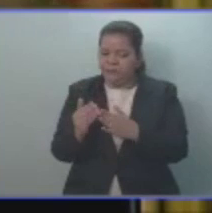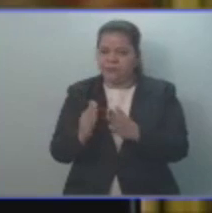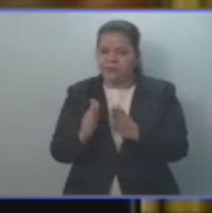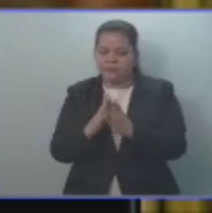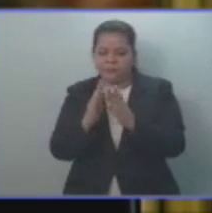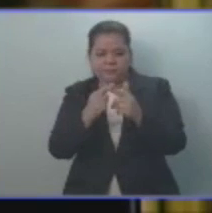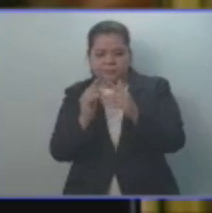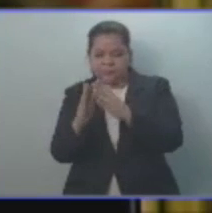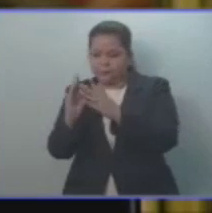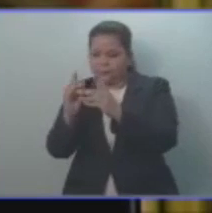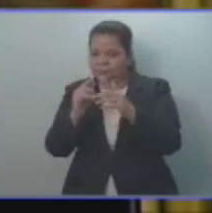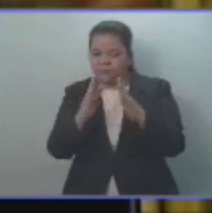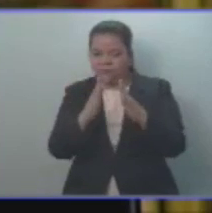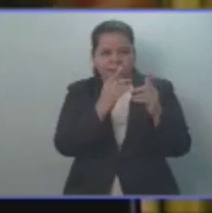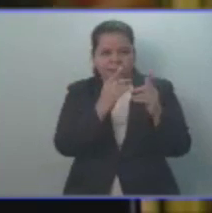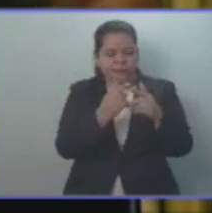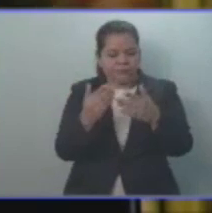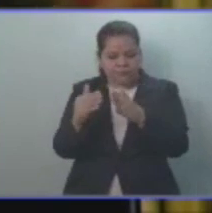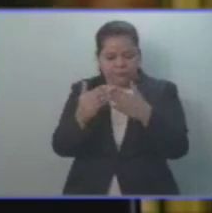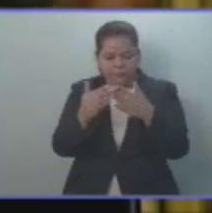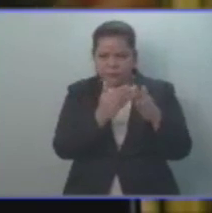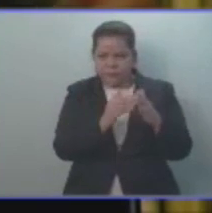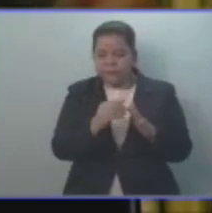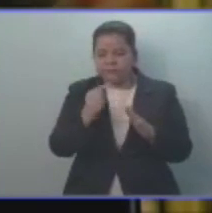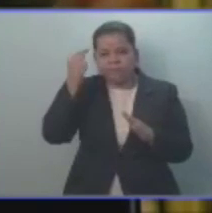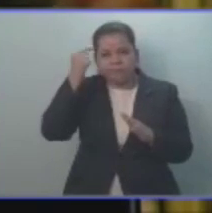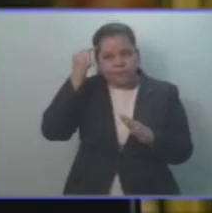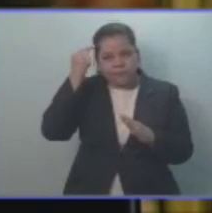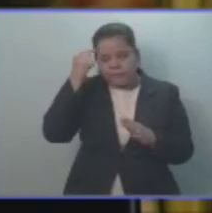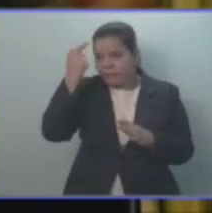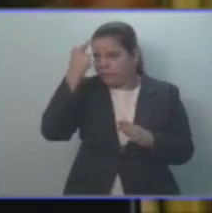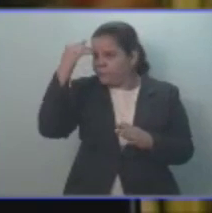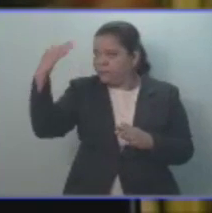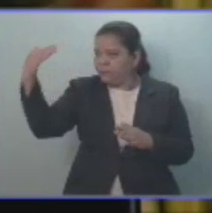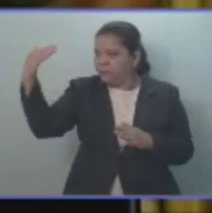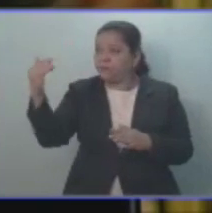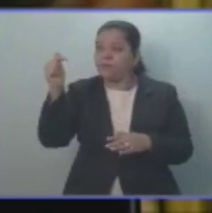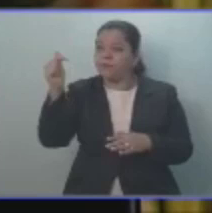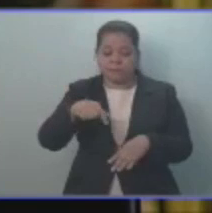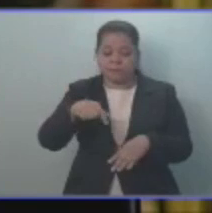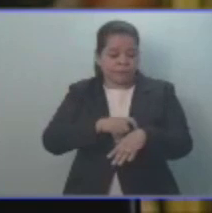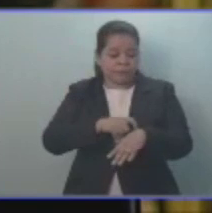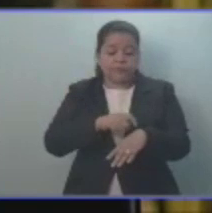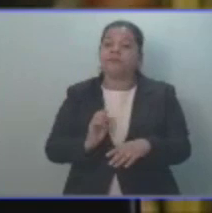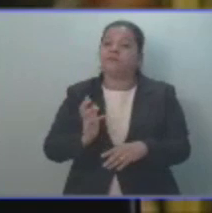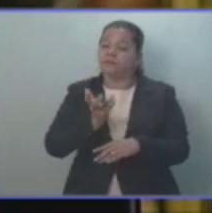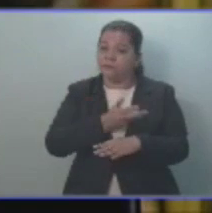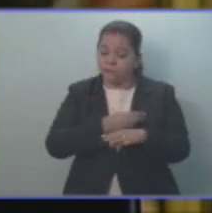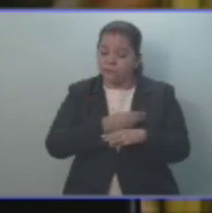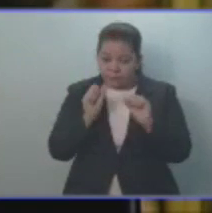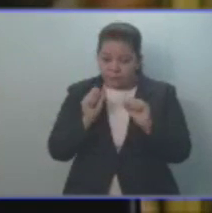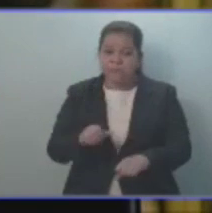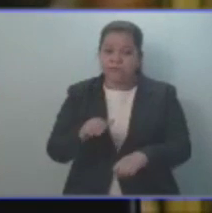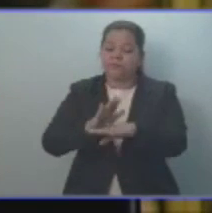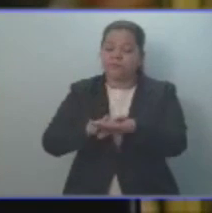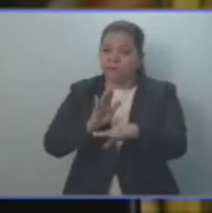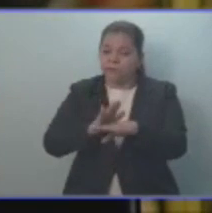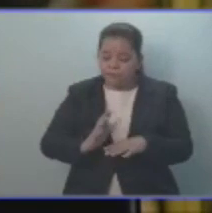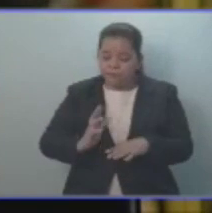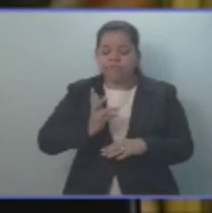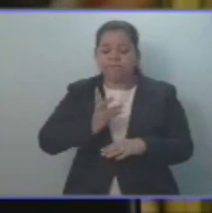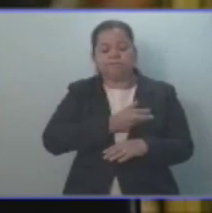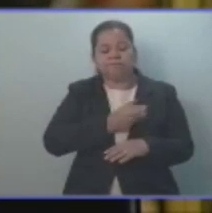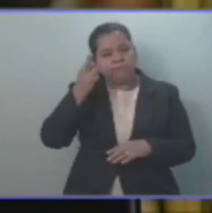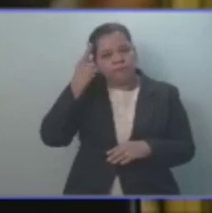o pensamientos políticos o ideológicos, es el momento de hacernos ese llamado a la